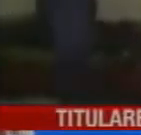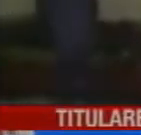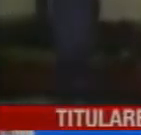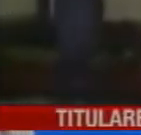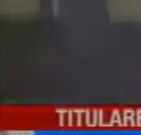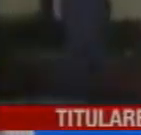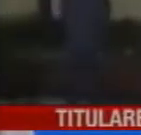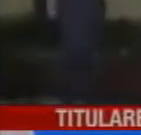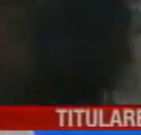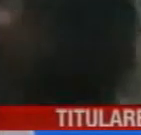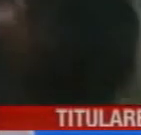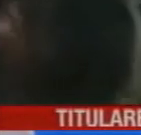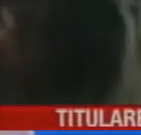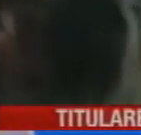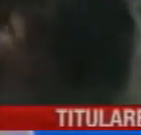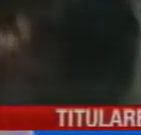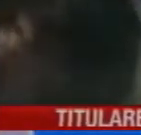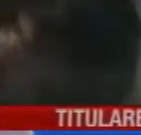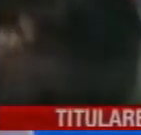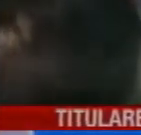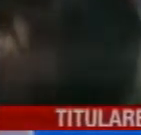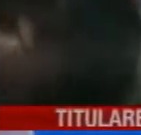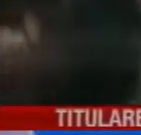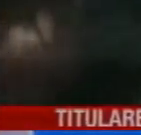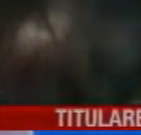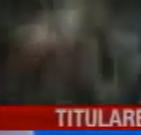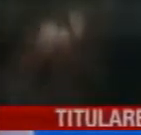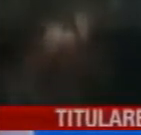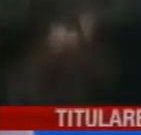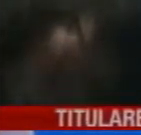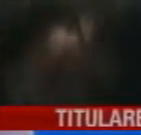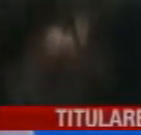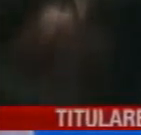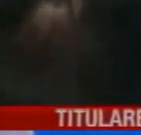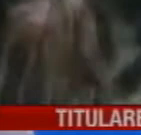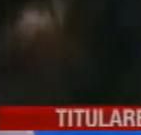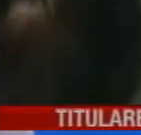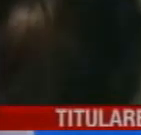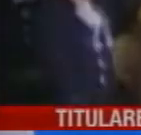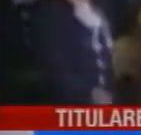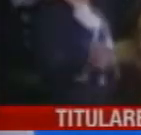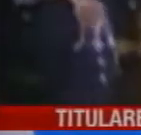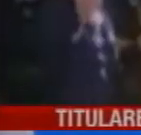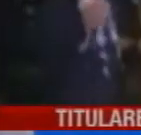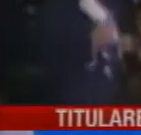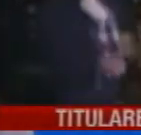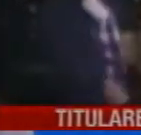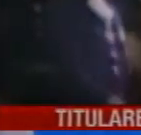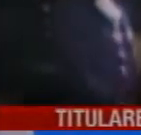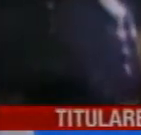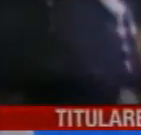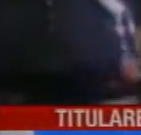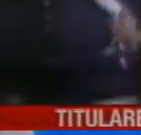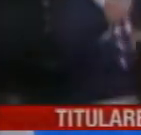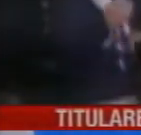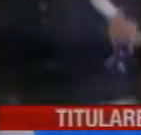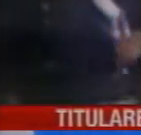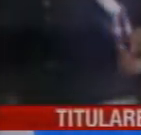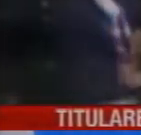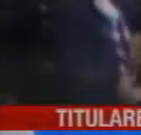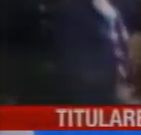En corto, Nicolás Maduro festeja su cumpleaños con Juan Gabriel y Las Mañanitas.